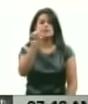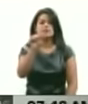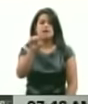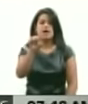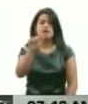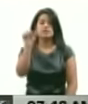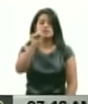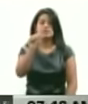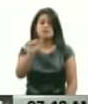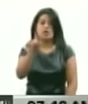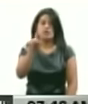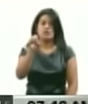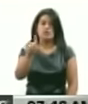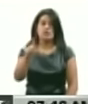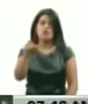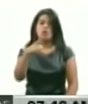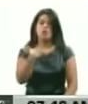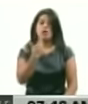Biblioteca Nacional,